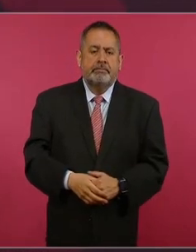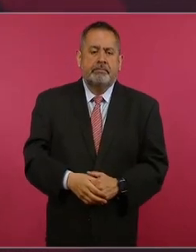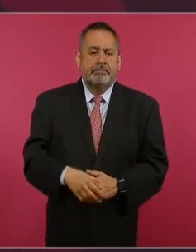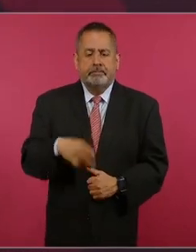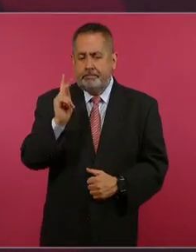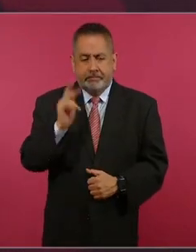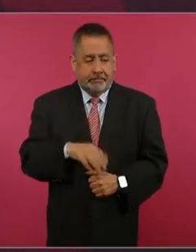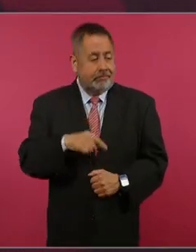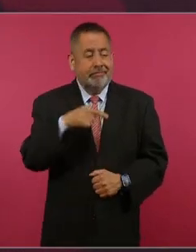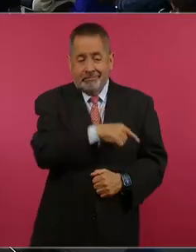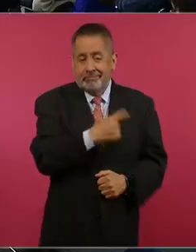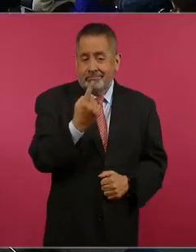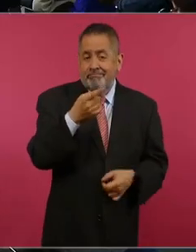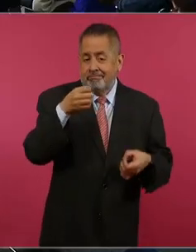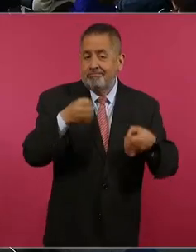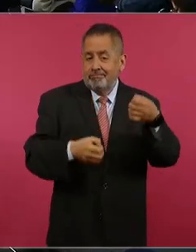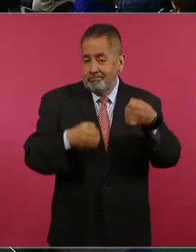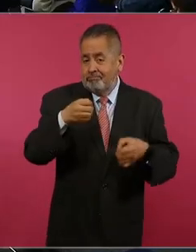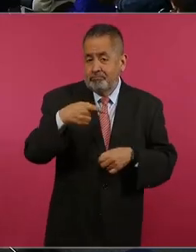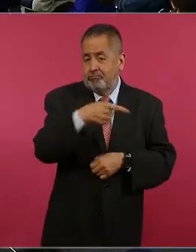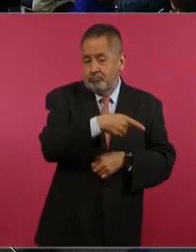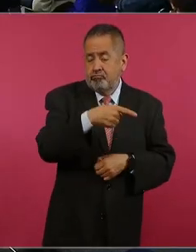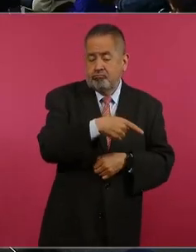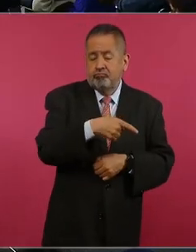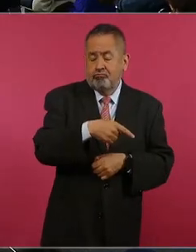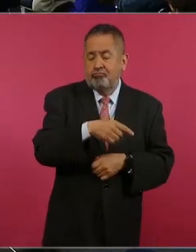pero es un juez